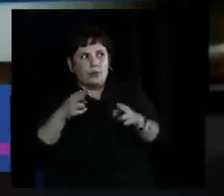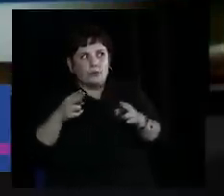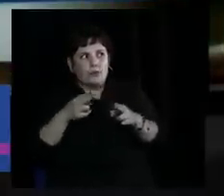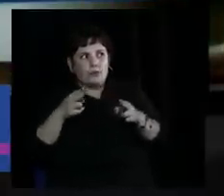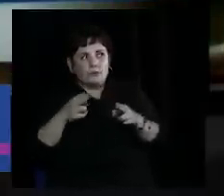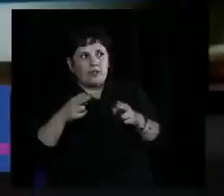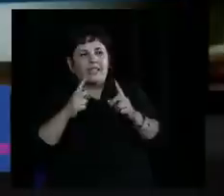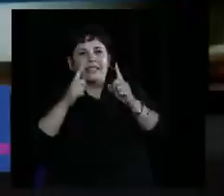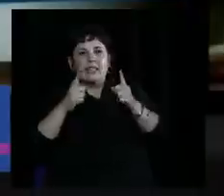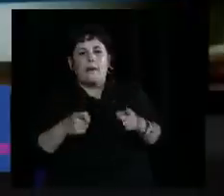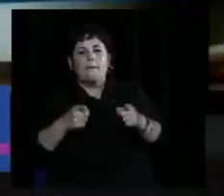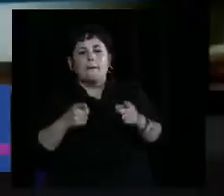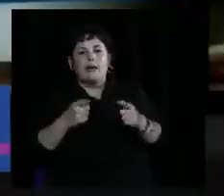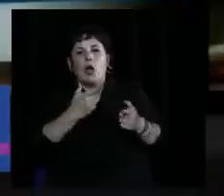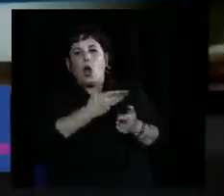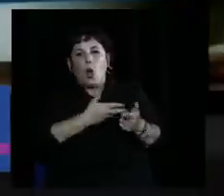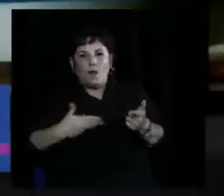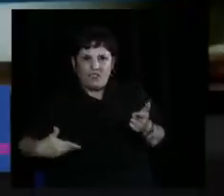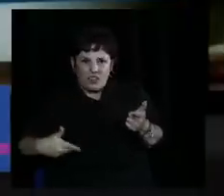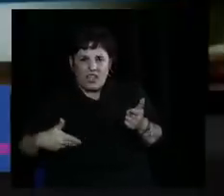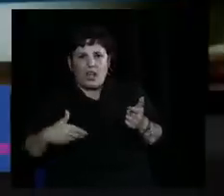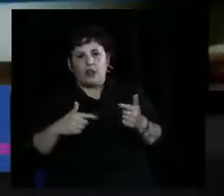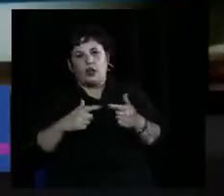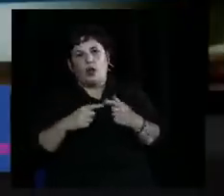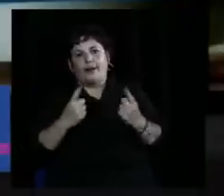también la hizo el gobierno, necesitamos